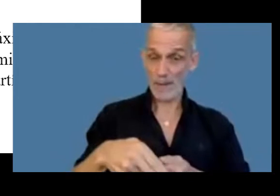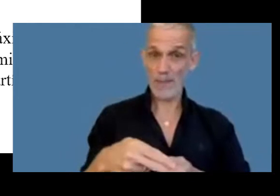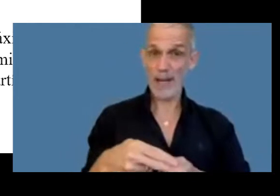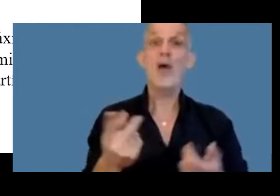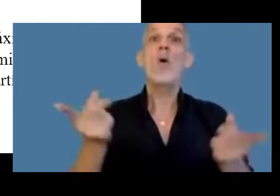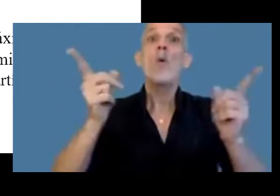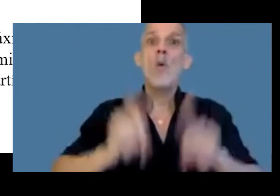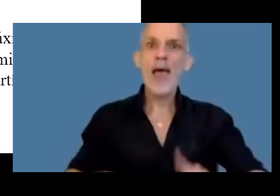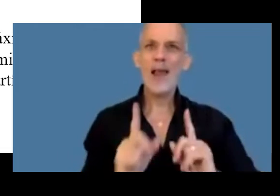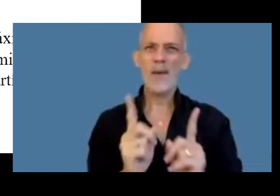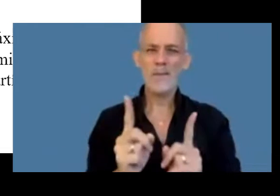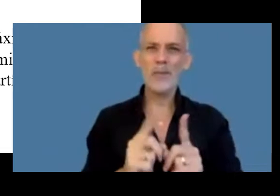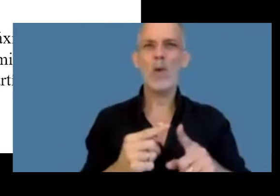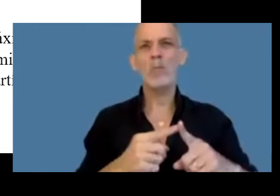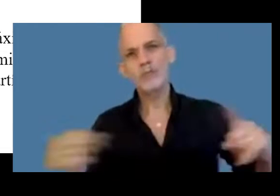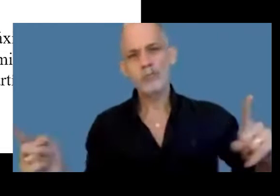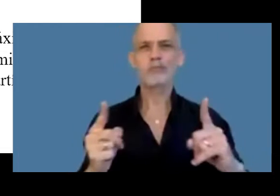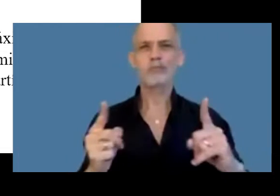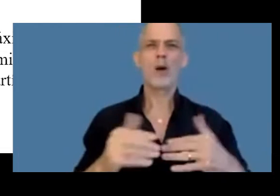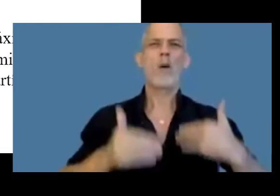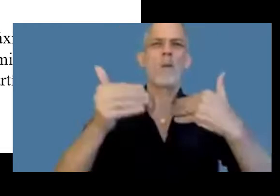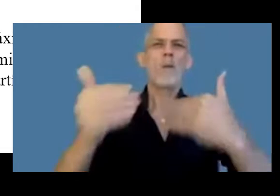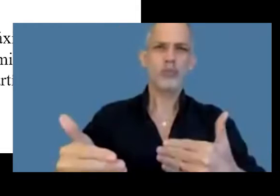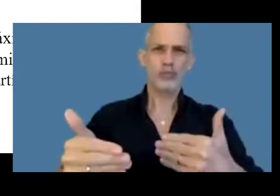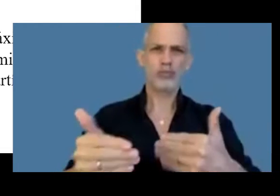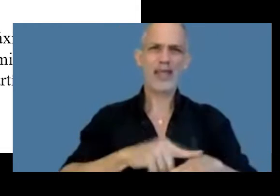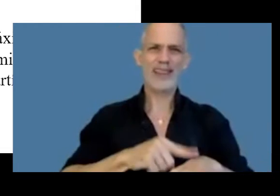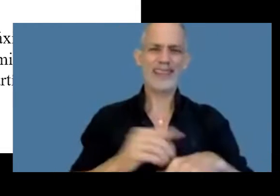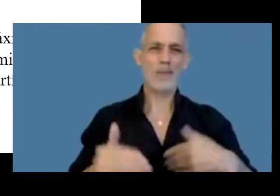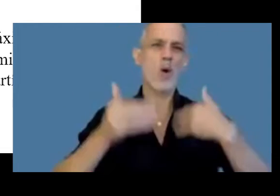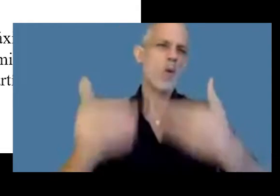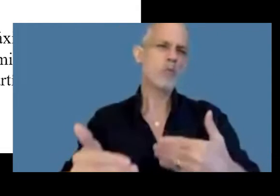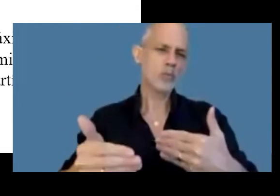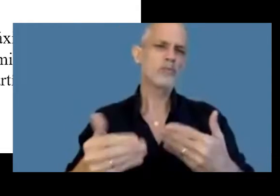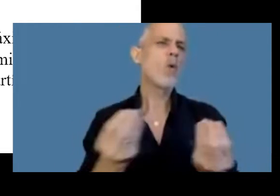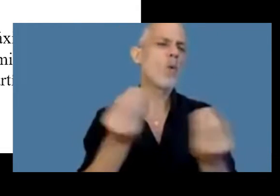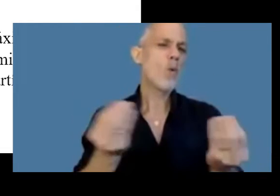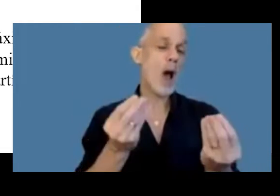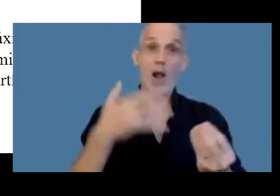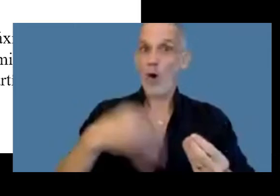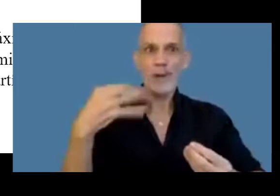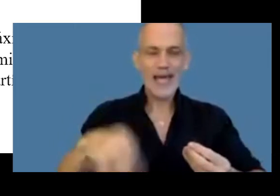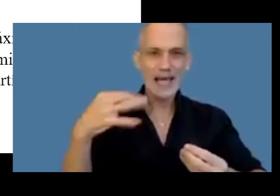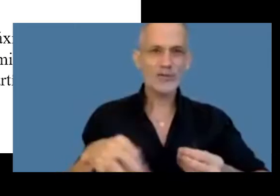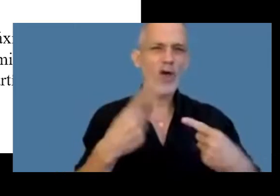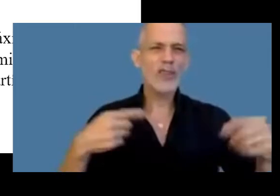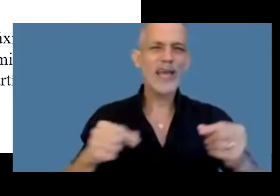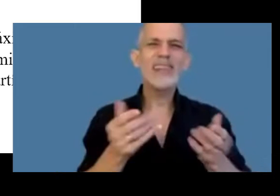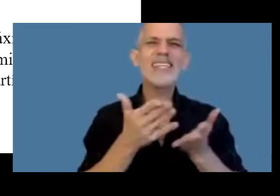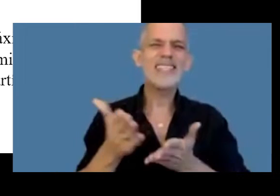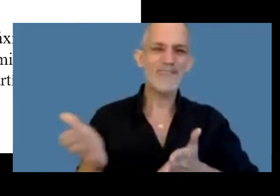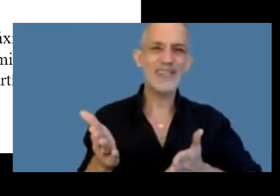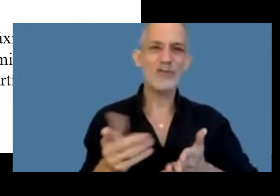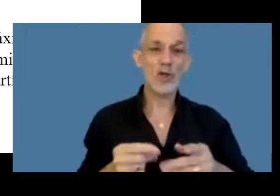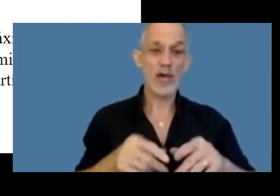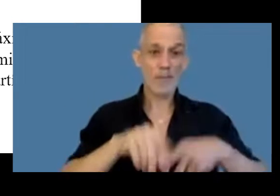a extender, vuelve a diferir, ¿sí?, el uso obligatorio del servicio presentaciones